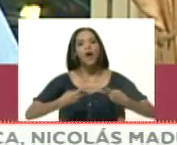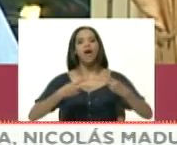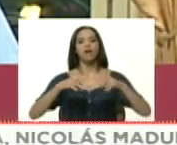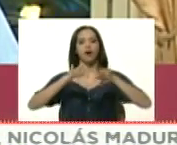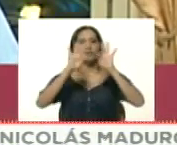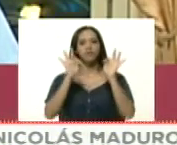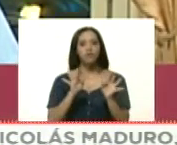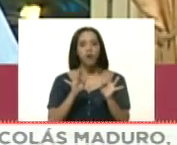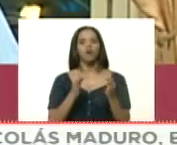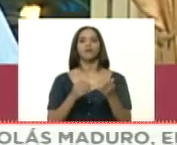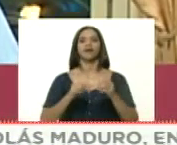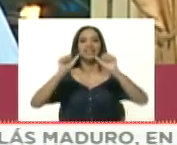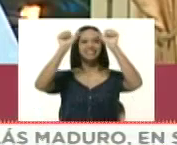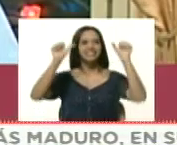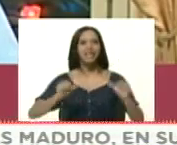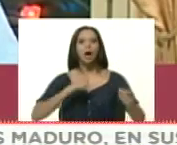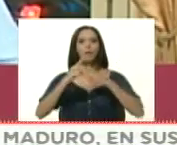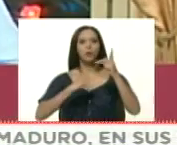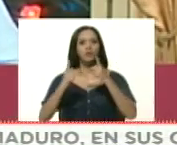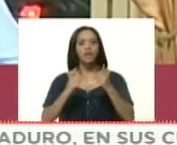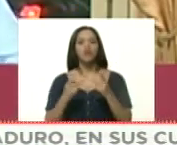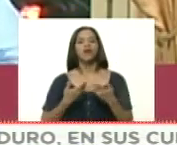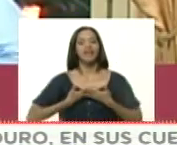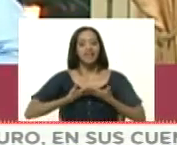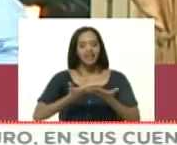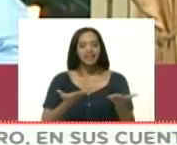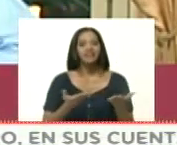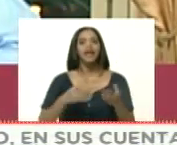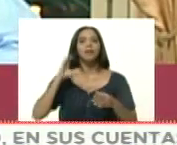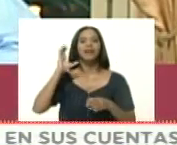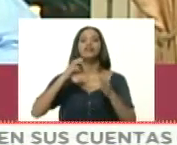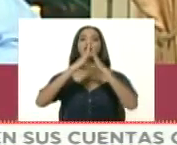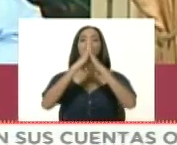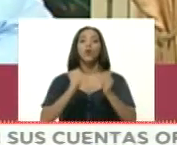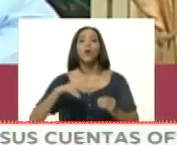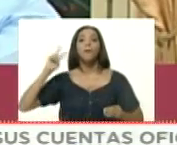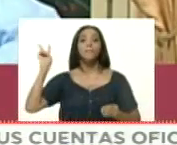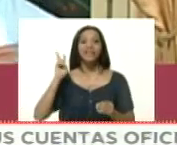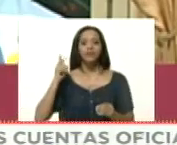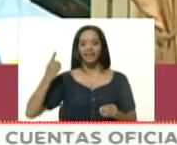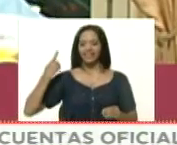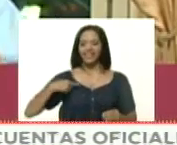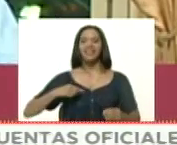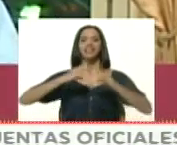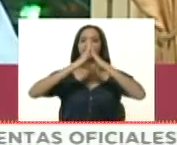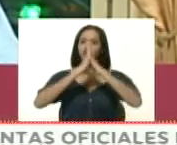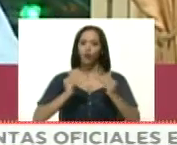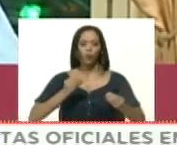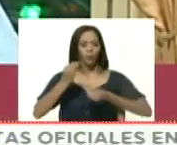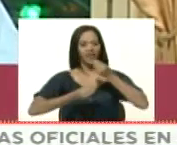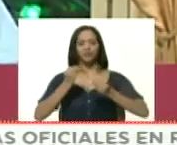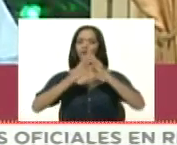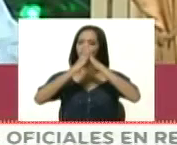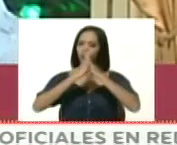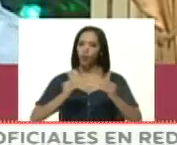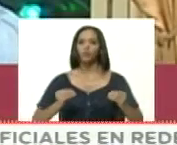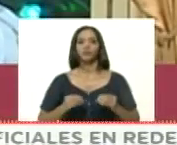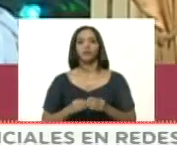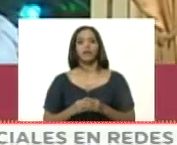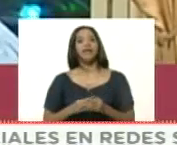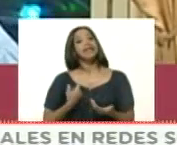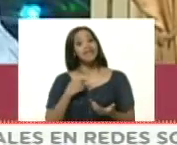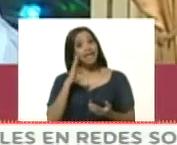productivo que le garantice al país todo. Venezuela lo tiene para hacerlo todo. Y le hablo a todos